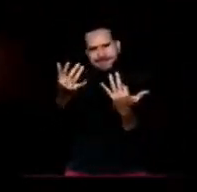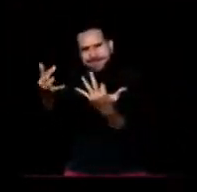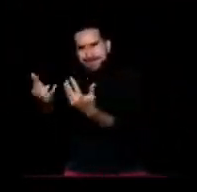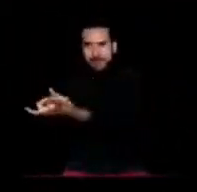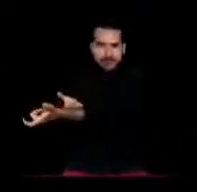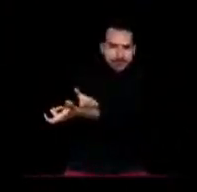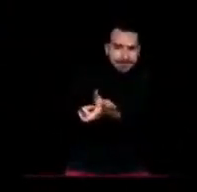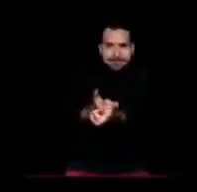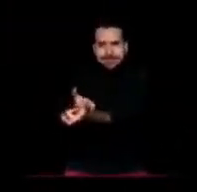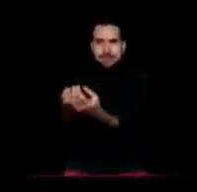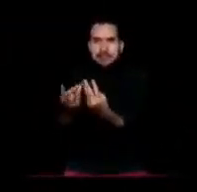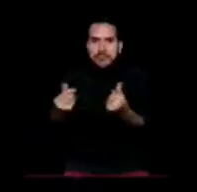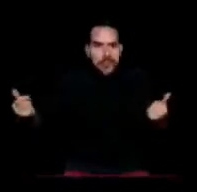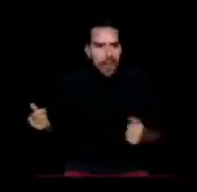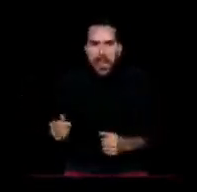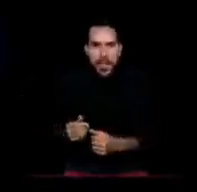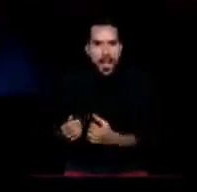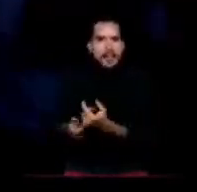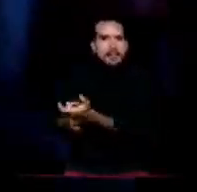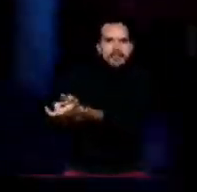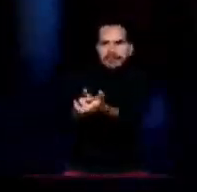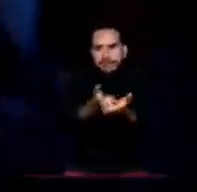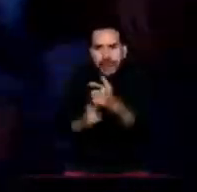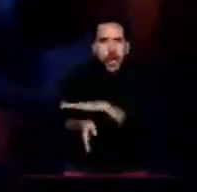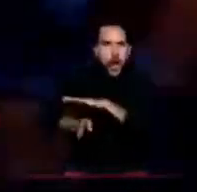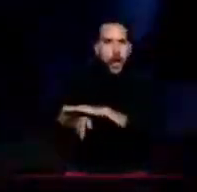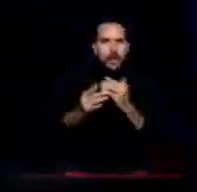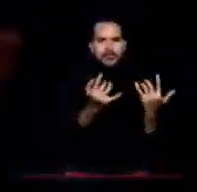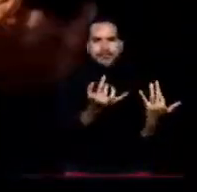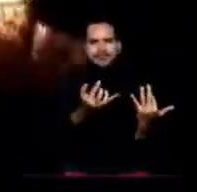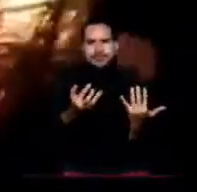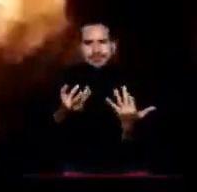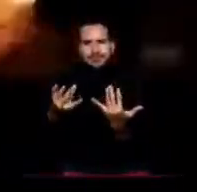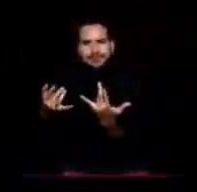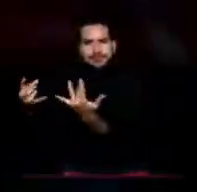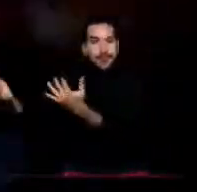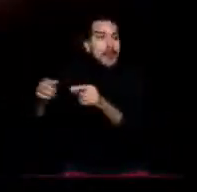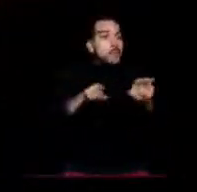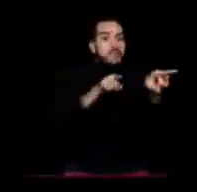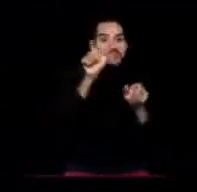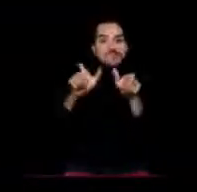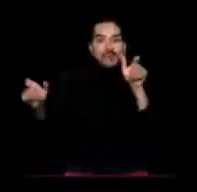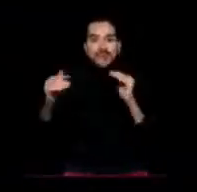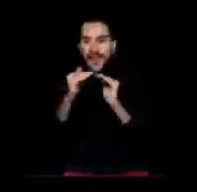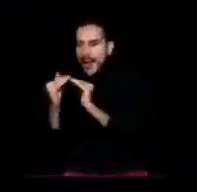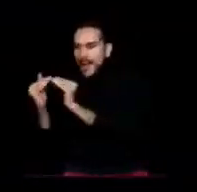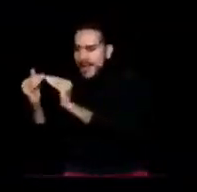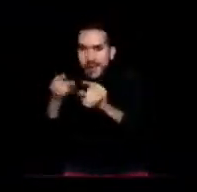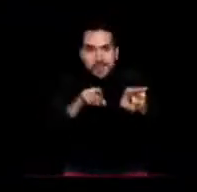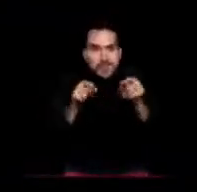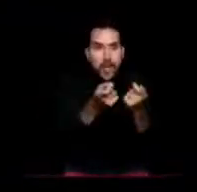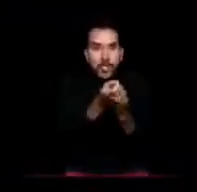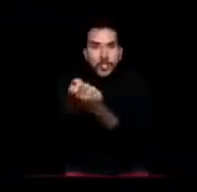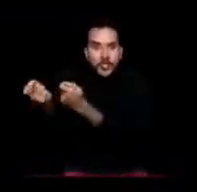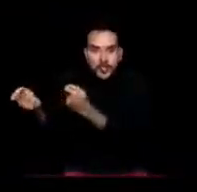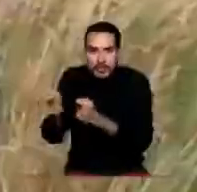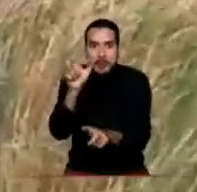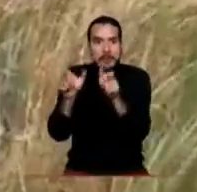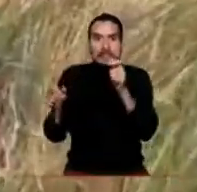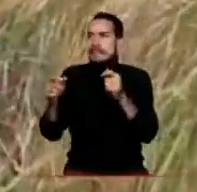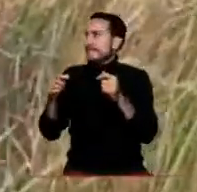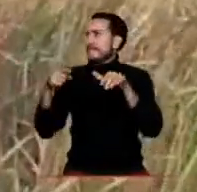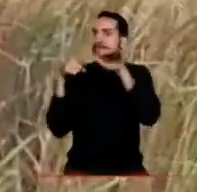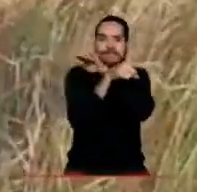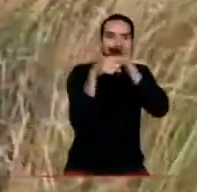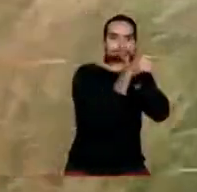de hectáreas de bosque ya han sido consumidas y muchos de los habitantes de poblaciones cercanas a la emergencia han evacuado por la amenaza de que las